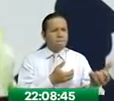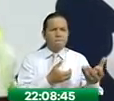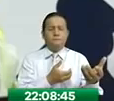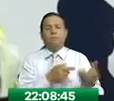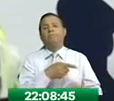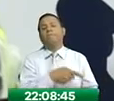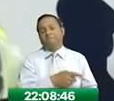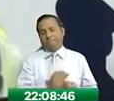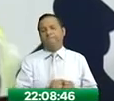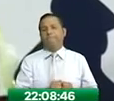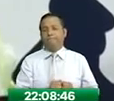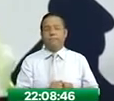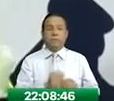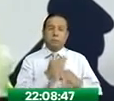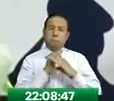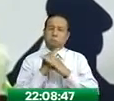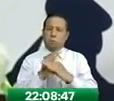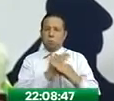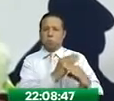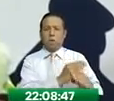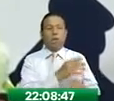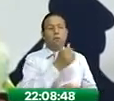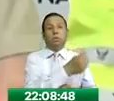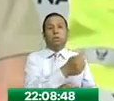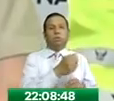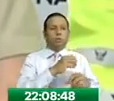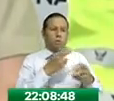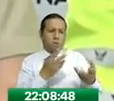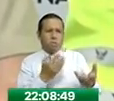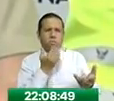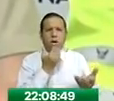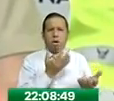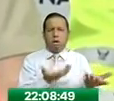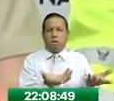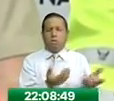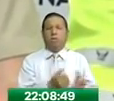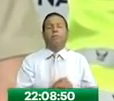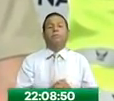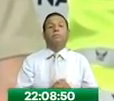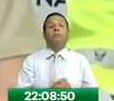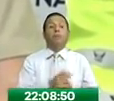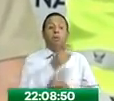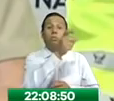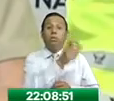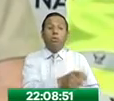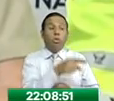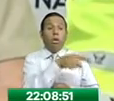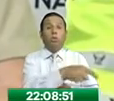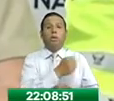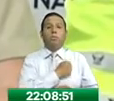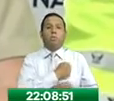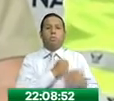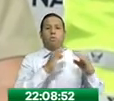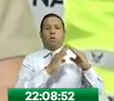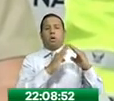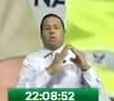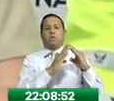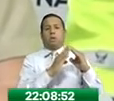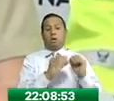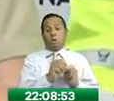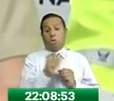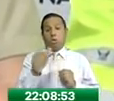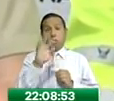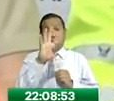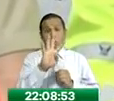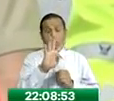proteger las acciones ilícitas que están realizando. Una persona es la propietaria del domicilio y las 4 zonas que estaban aparentemente con